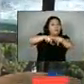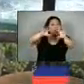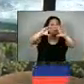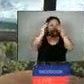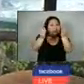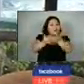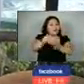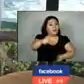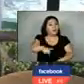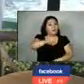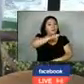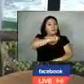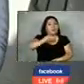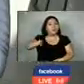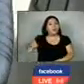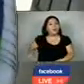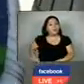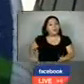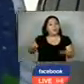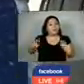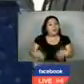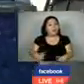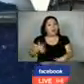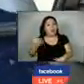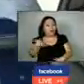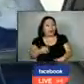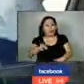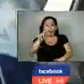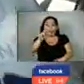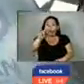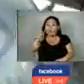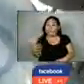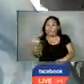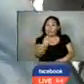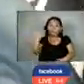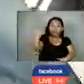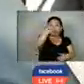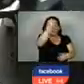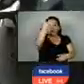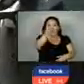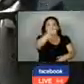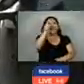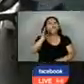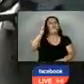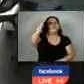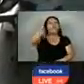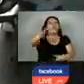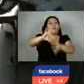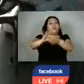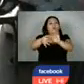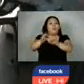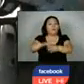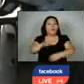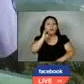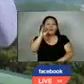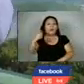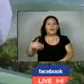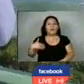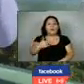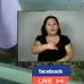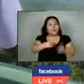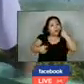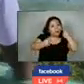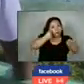Salvador, en la que otorga 12 cupos directos para los Juegos Olímpicos de Tokio, de acuerdo a la titular de turismo, se ha